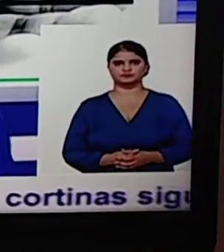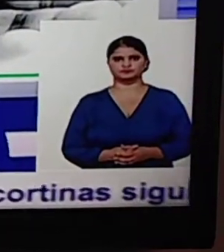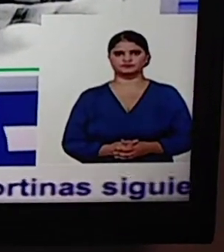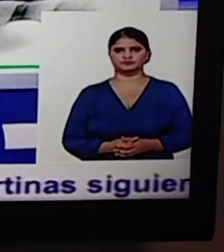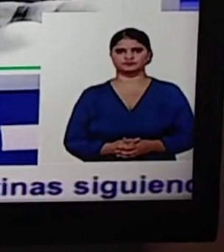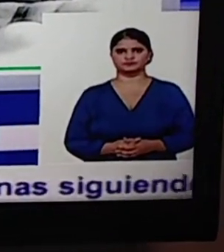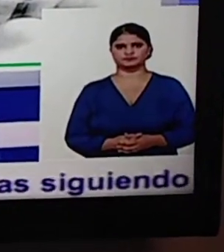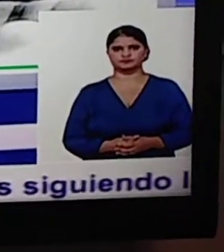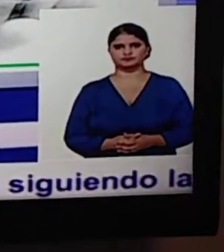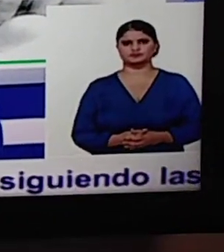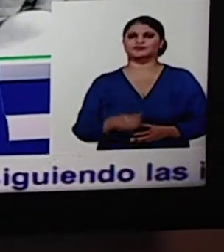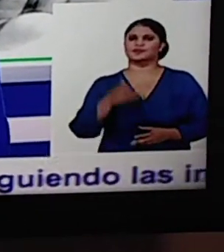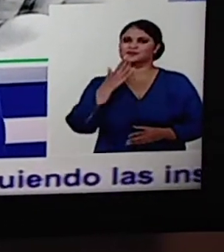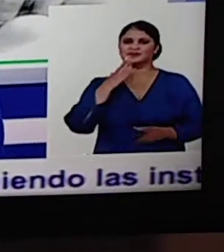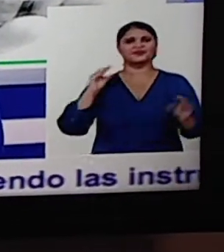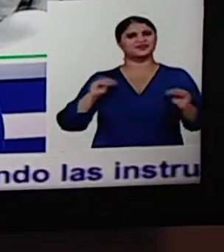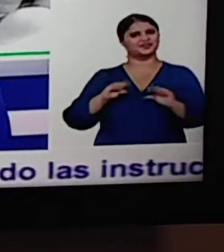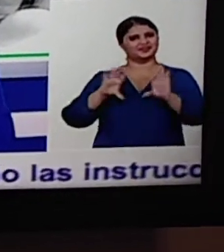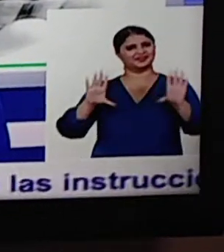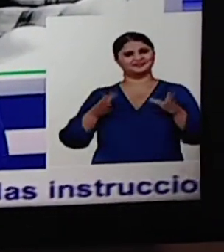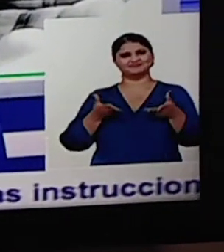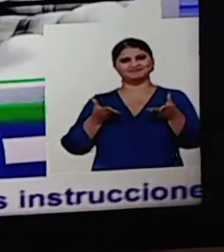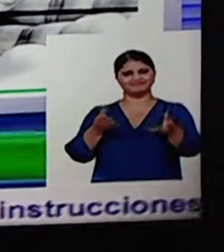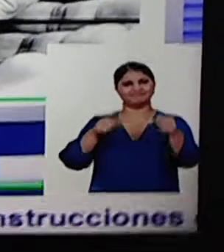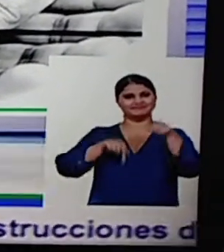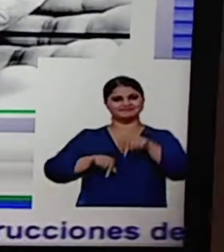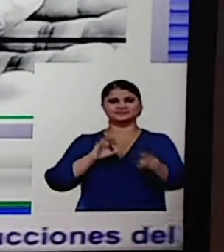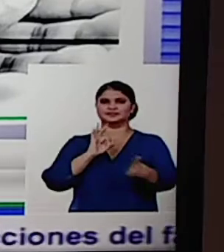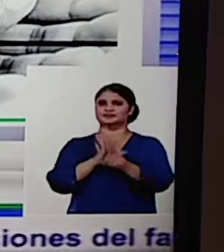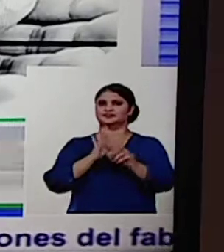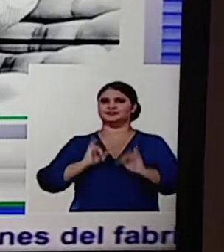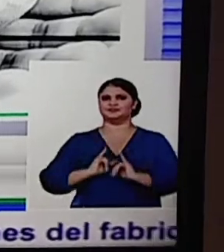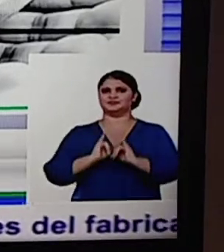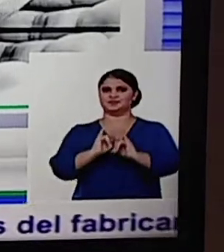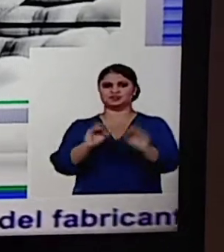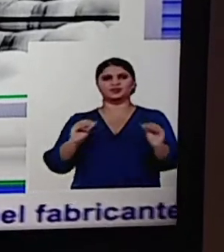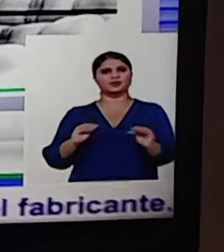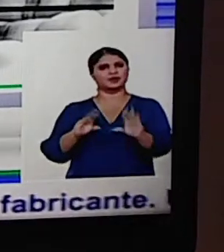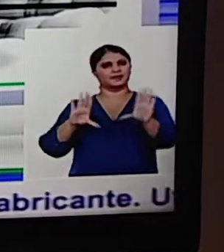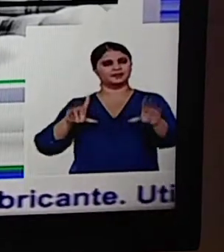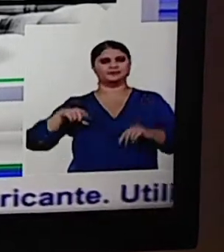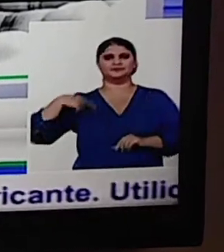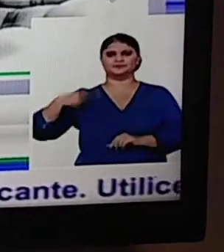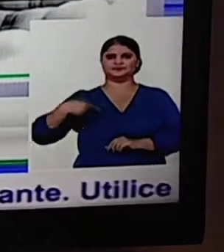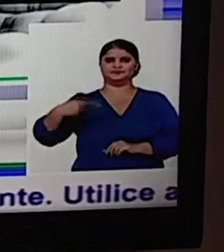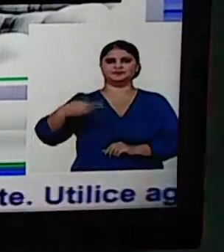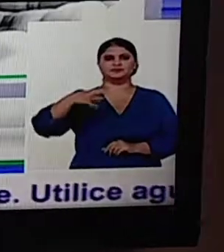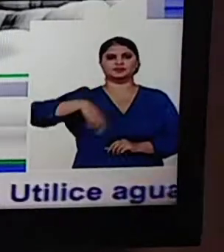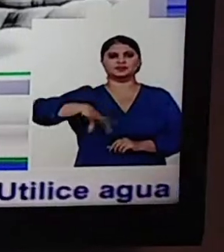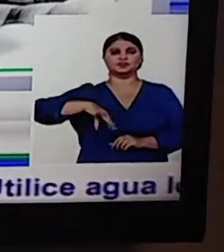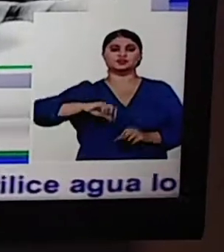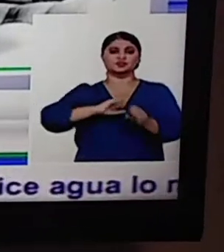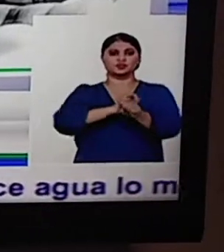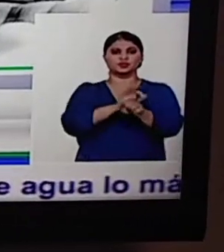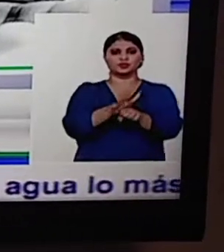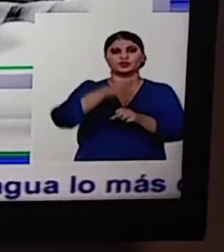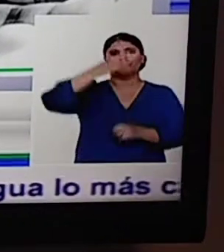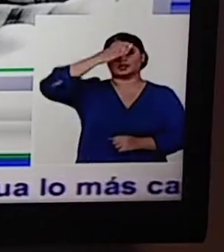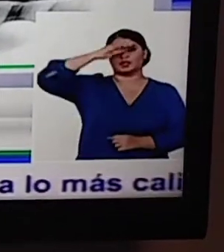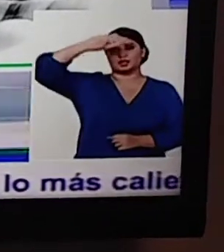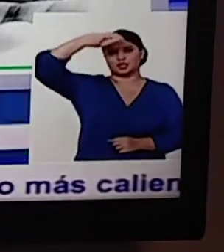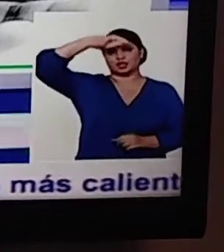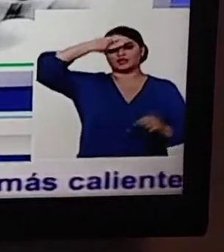Buenos días, bienvenido a este espacio que lleva a usted en cada mañana una actualización sobre el comportamiento de la COVID-19 en Cuba y el resto del mundo.